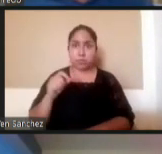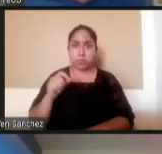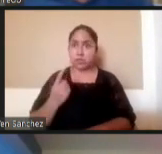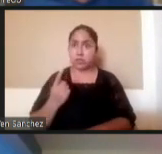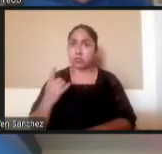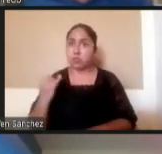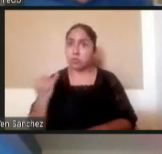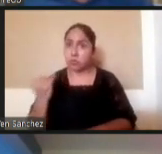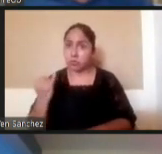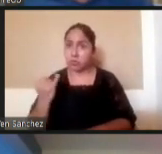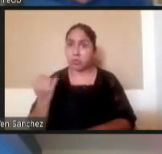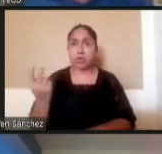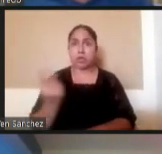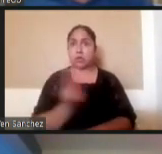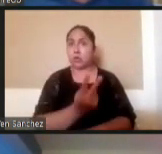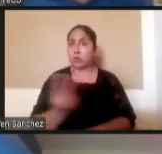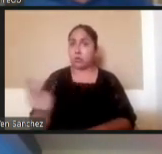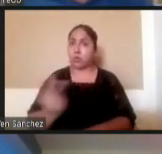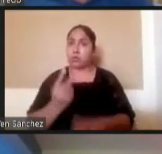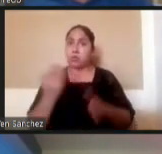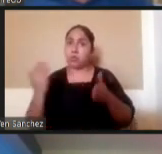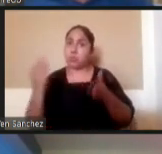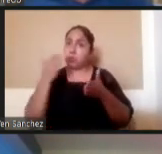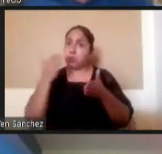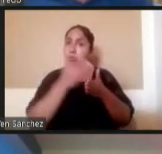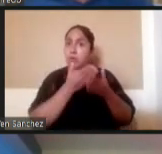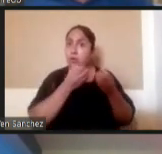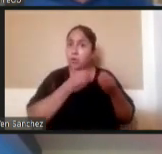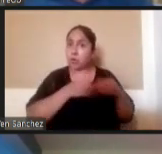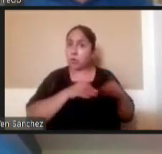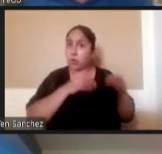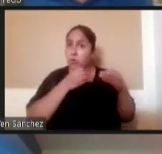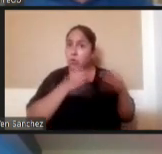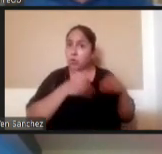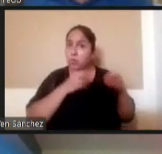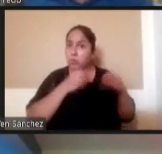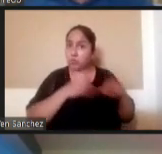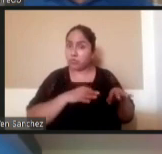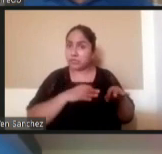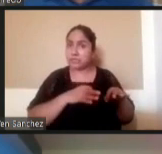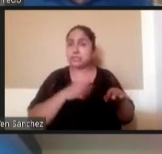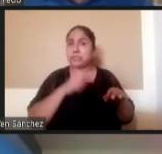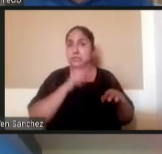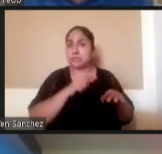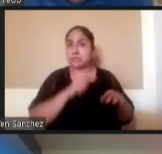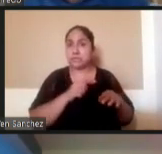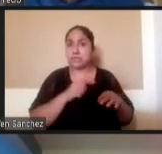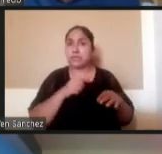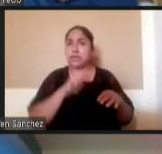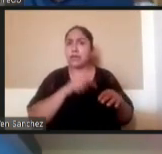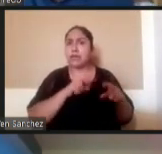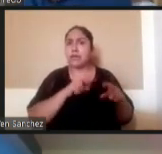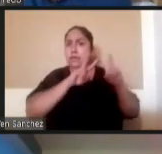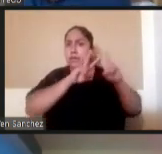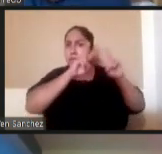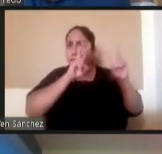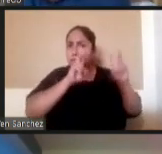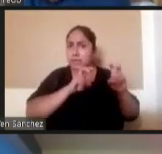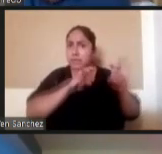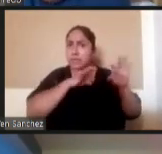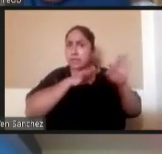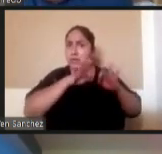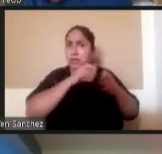Social, a través de los cuales manifestaron que al momento de acudir a la Dirección de Recursos Humanos para gestionar su proceso de jubilación, les